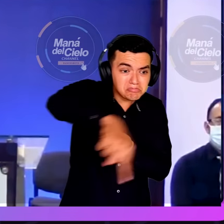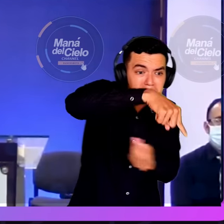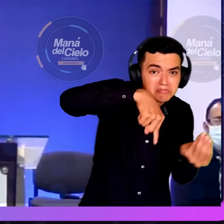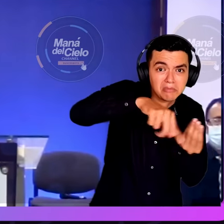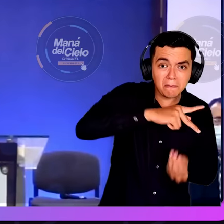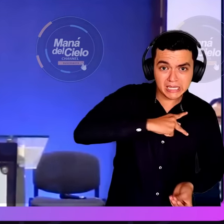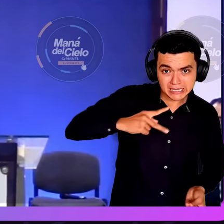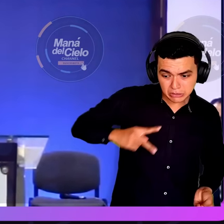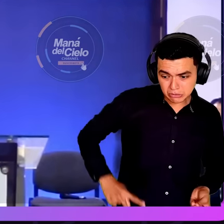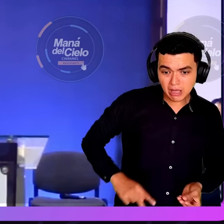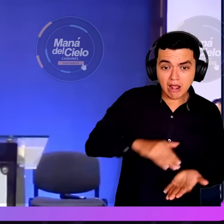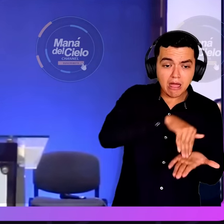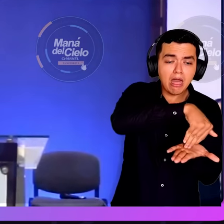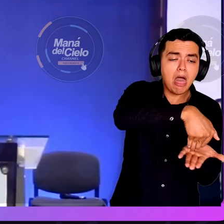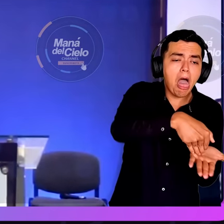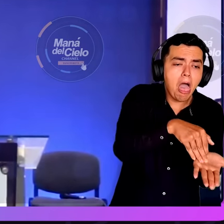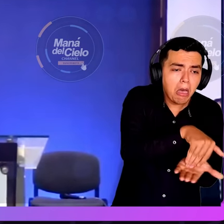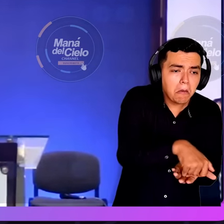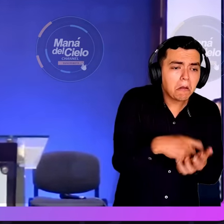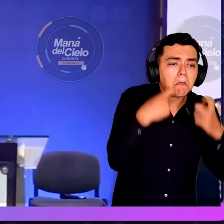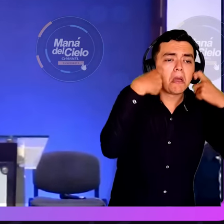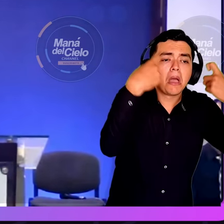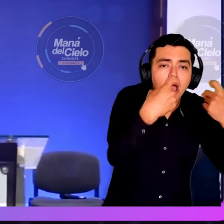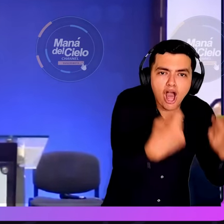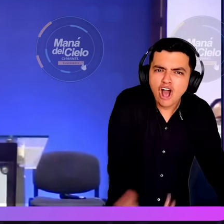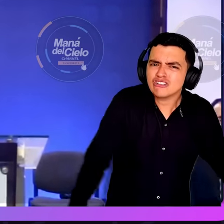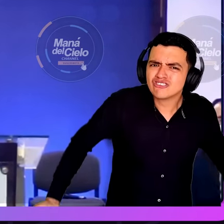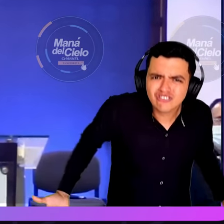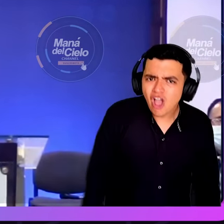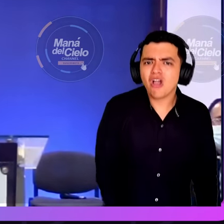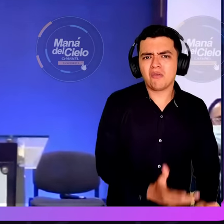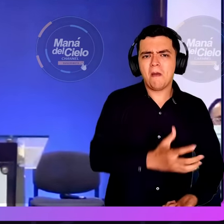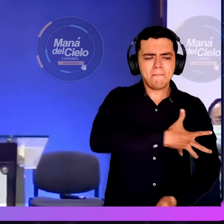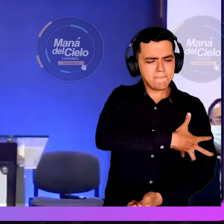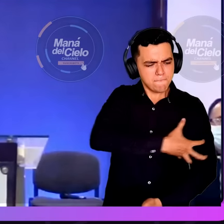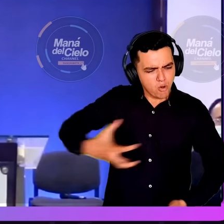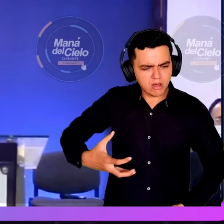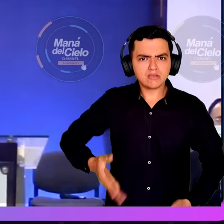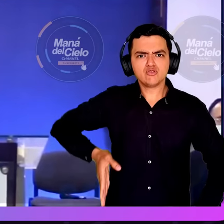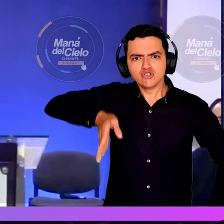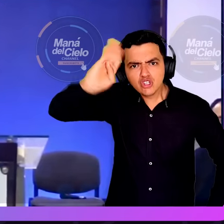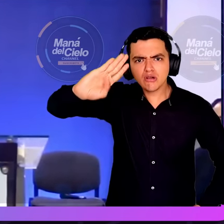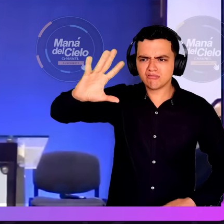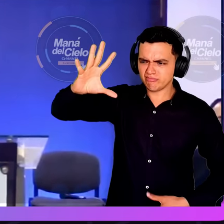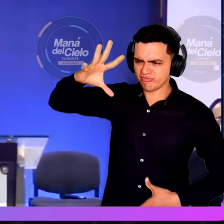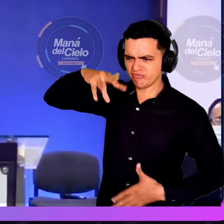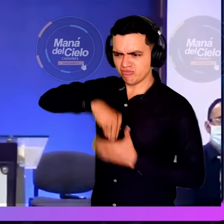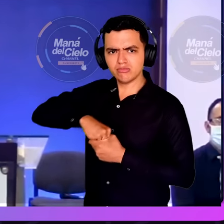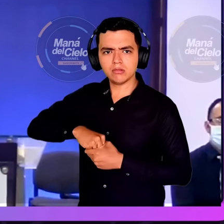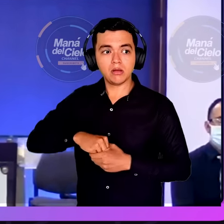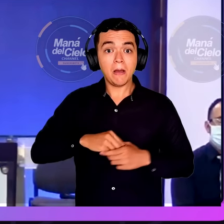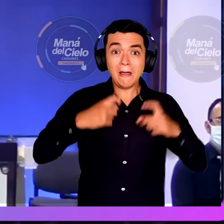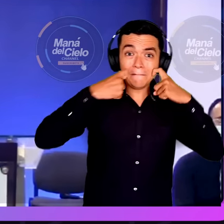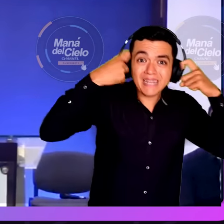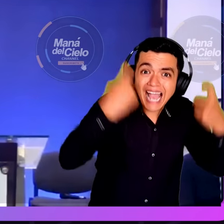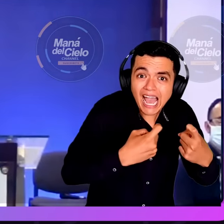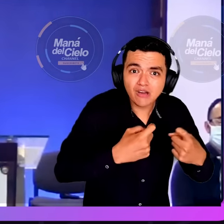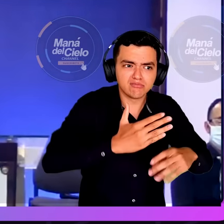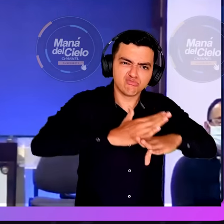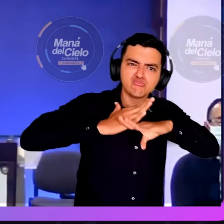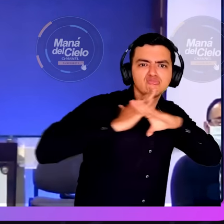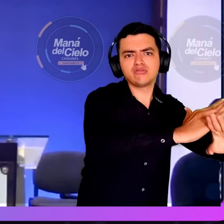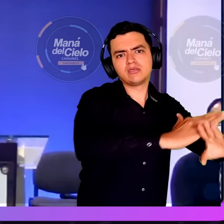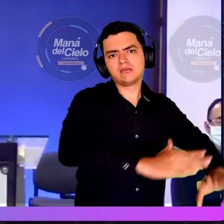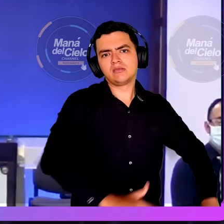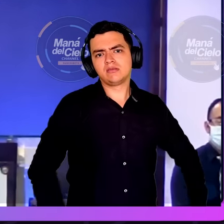vestido arrugado. No, hermano, es que yo siempre débil. Hermano, es que uno es débil. Uno es como así. El débil diga fuerte soy. ¿Hasta cuándo yo voy a seguir diciendo? Hermano, a mí me